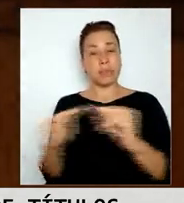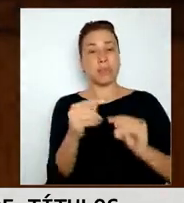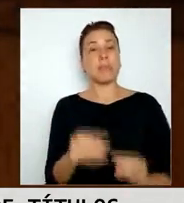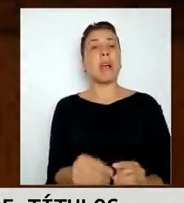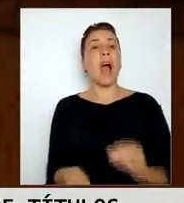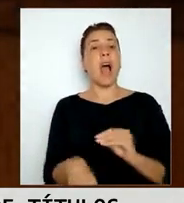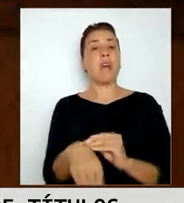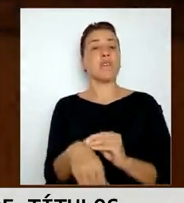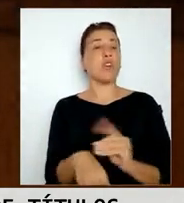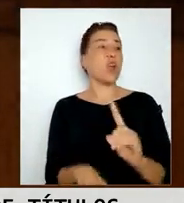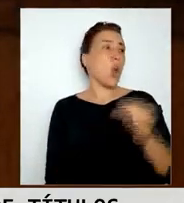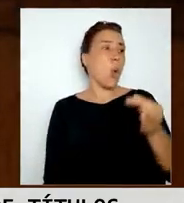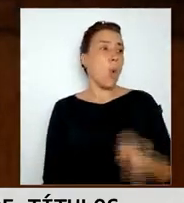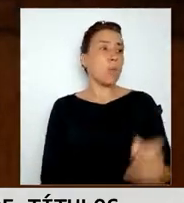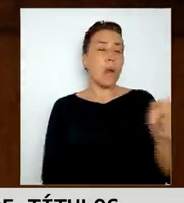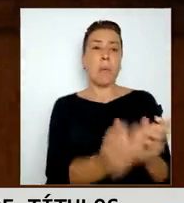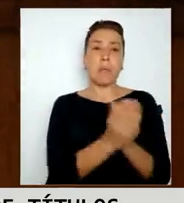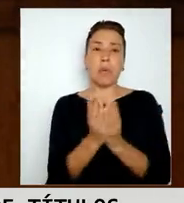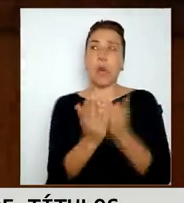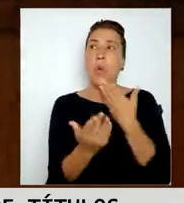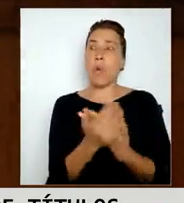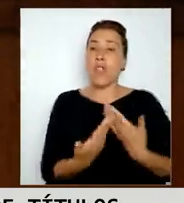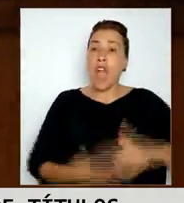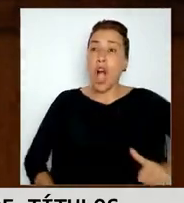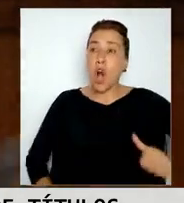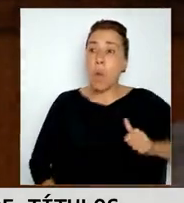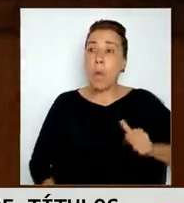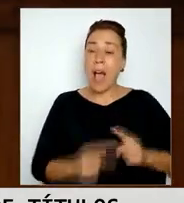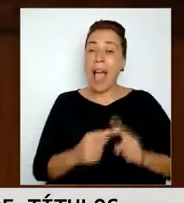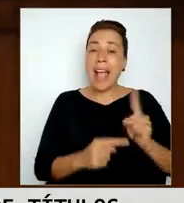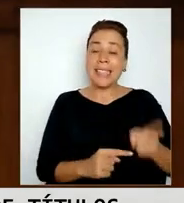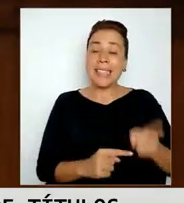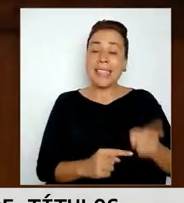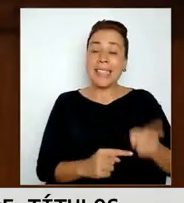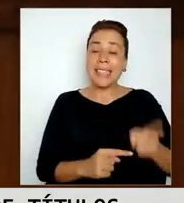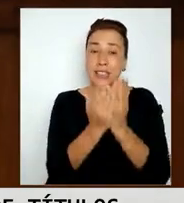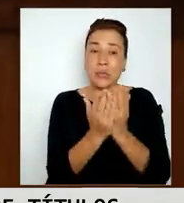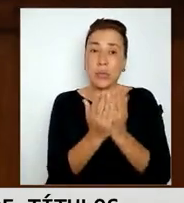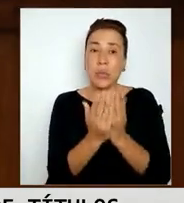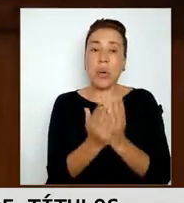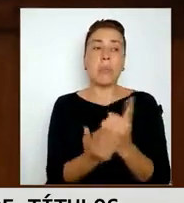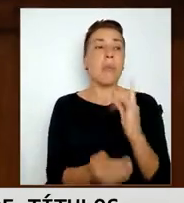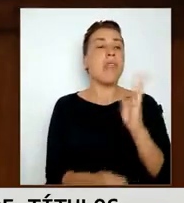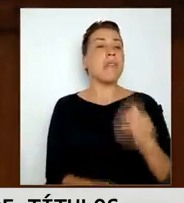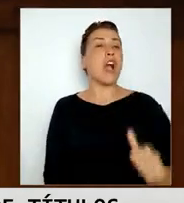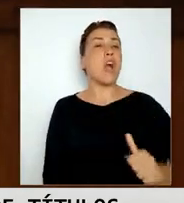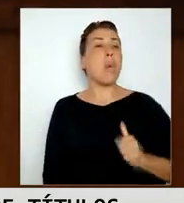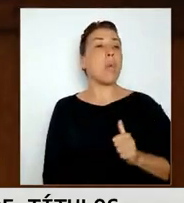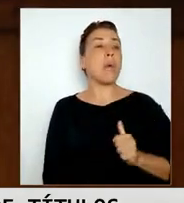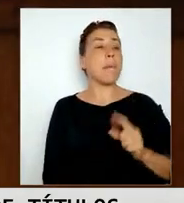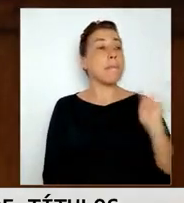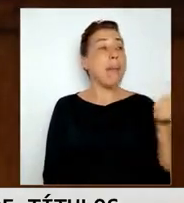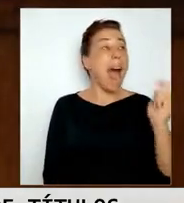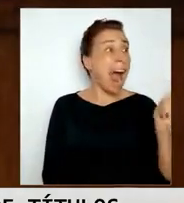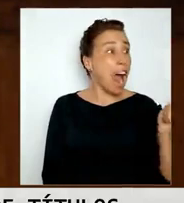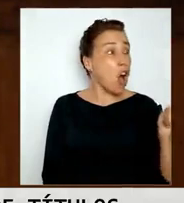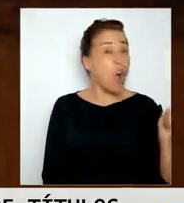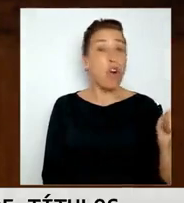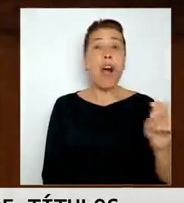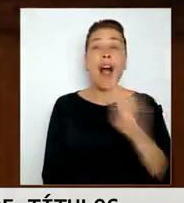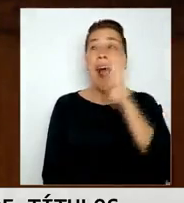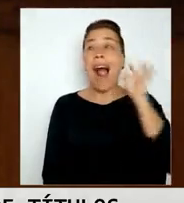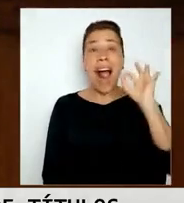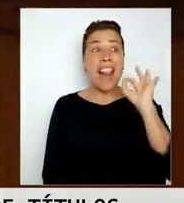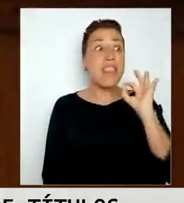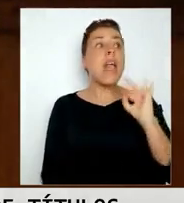para el estudiante y que una vez cumplido los requisitos académicos se condicionará su titulación al pago de aranceles adeudado por